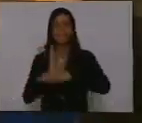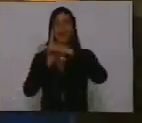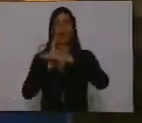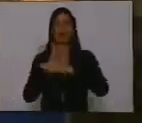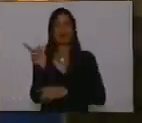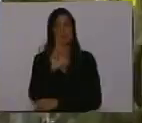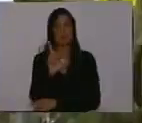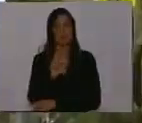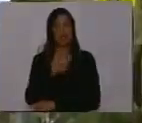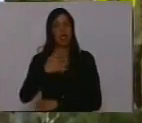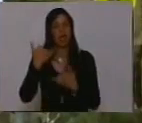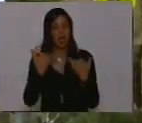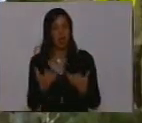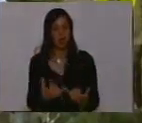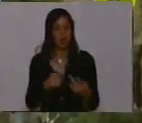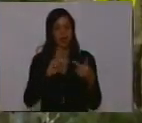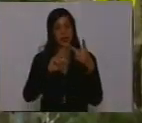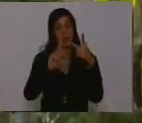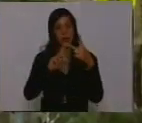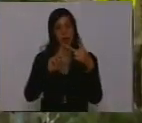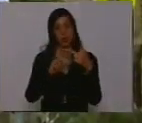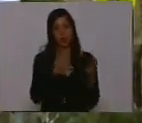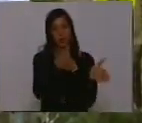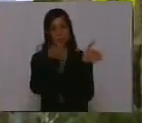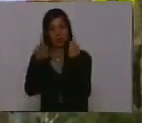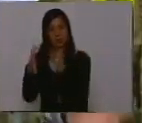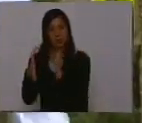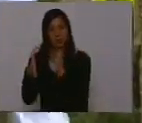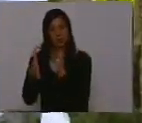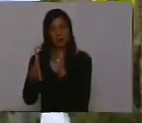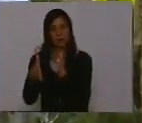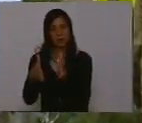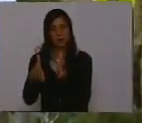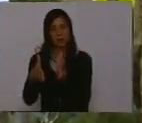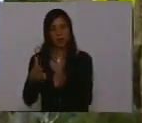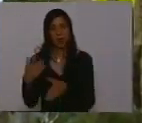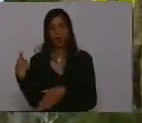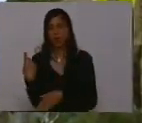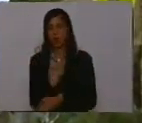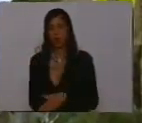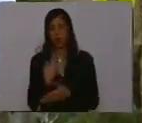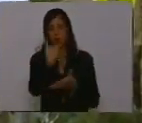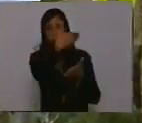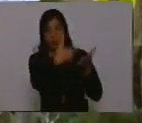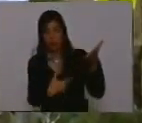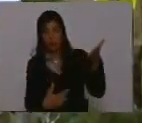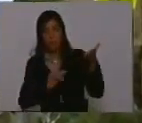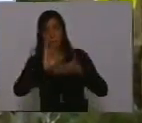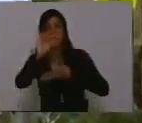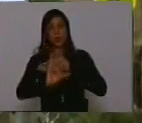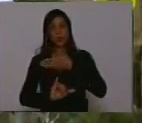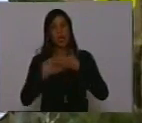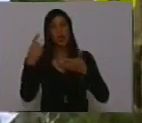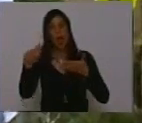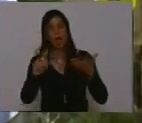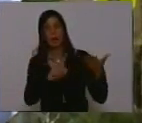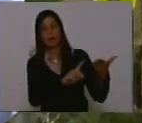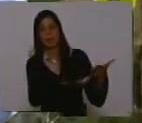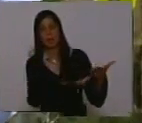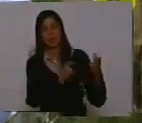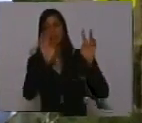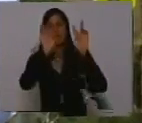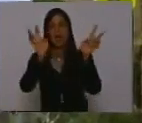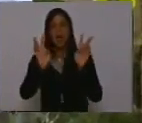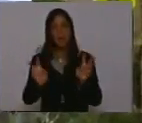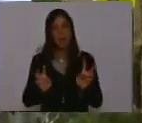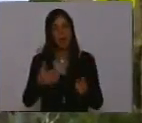Ahora nos corresponde una segunda fase. Con este papel de trabajo que plantea estos temas,